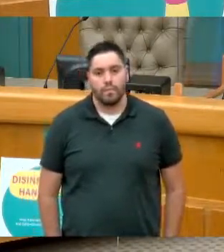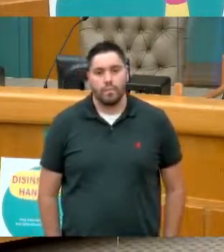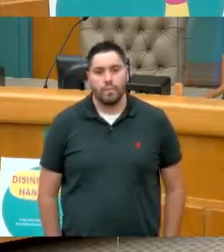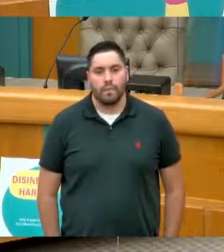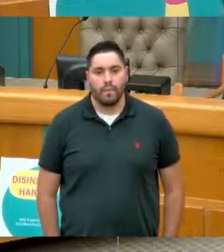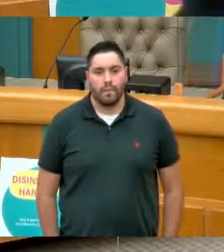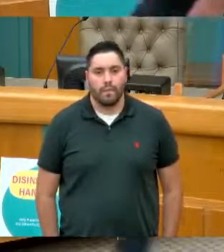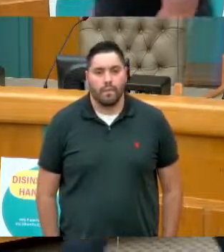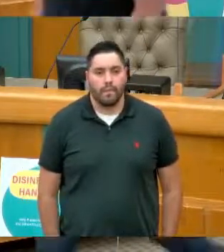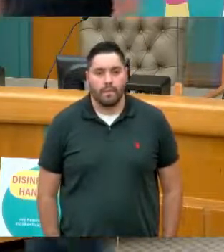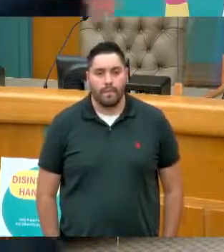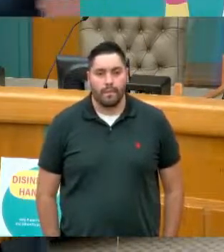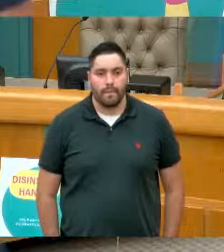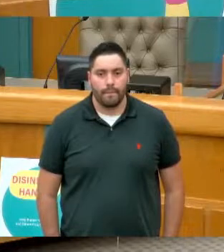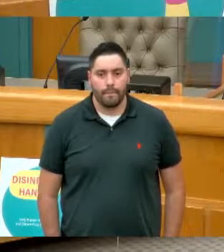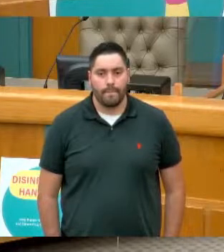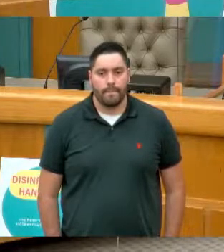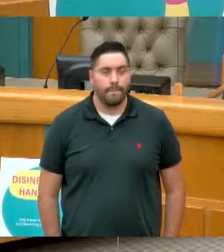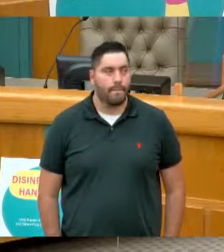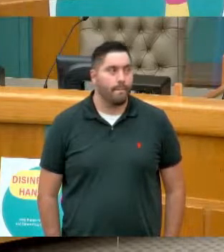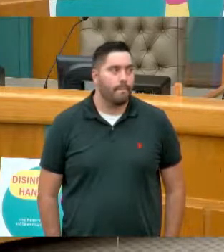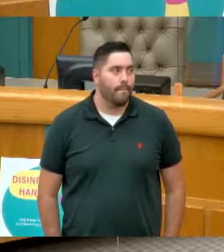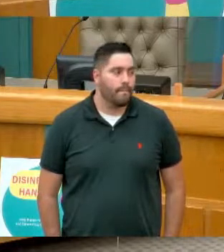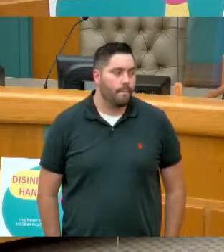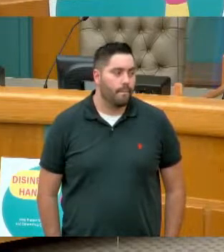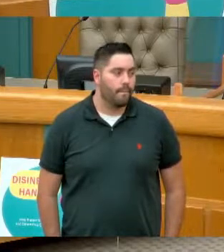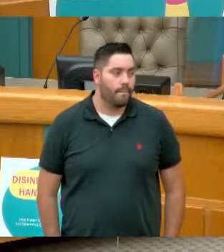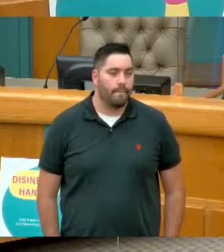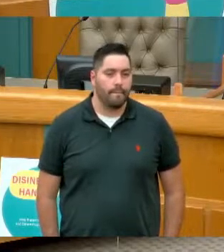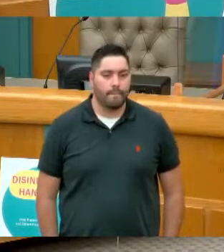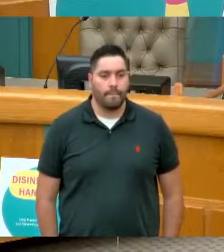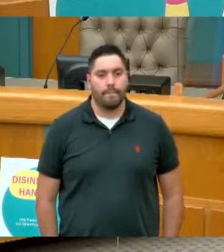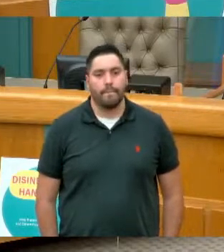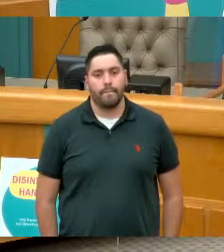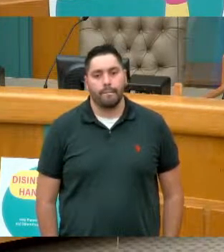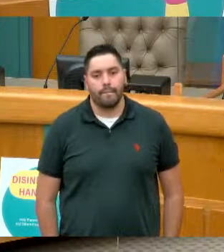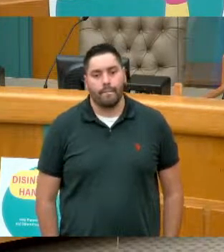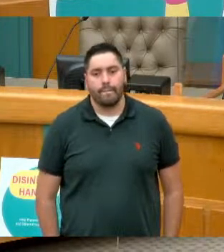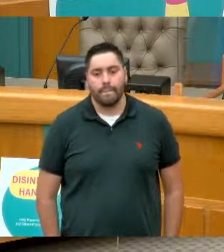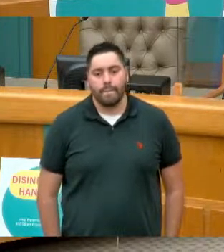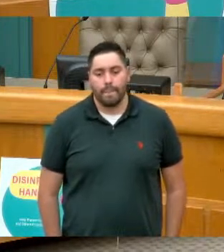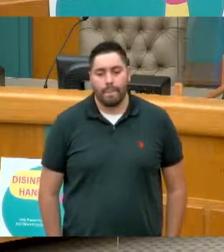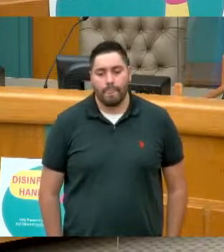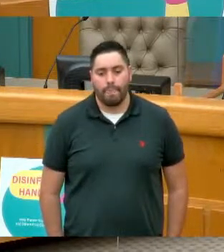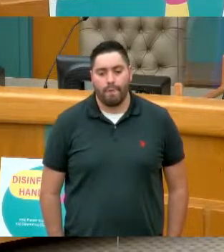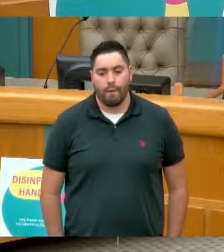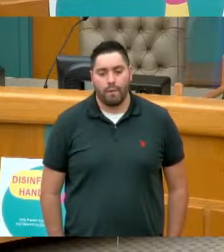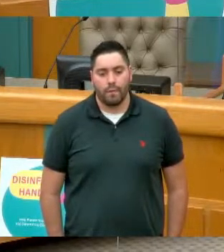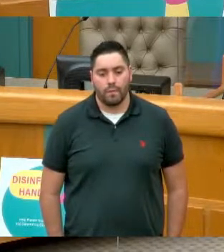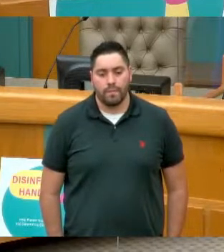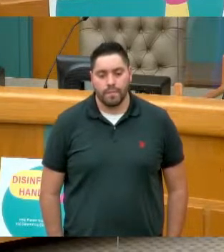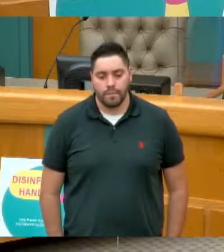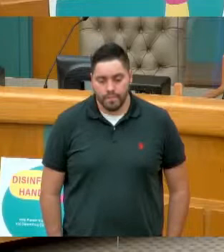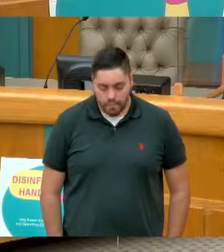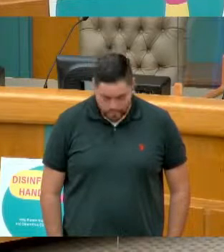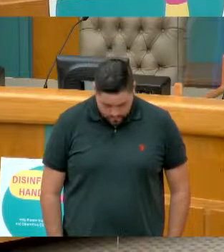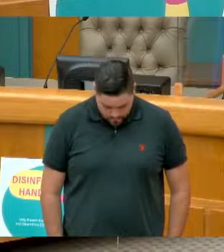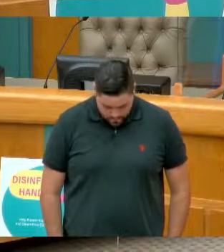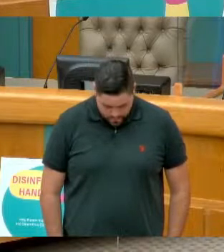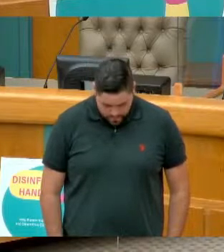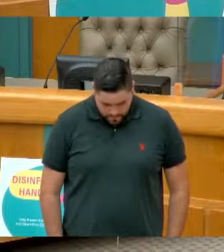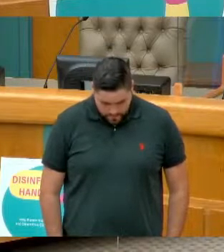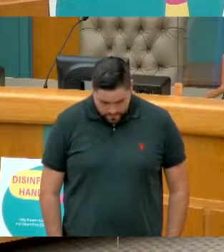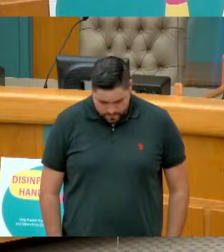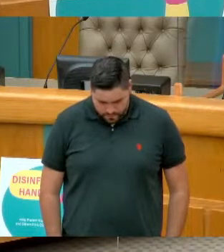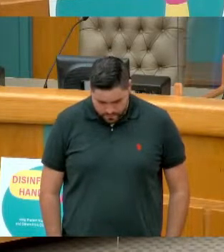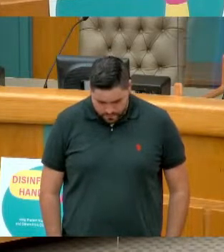recibió un subsidio de $337,000 del Center for Tech and Civic Life. Este fondo va a cubrir, entre otras